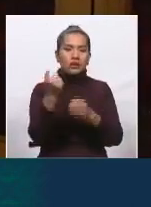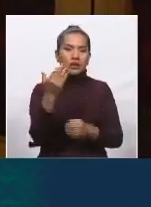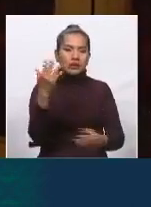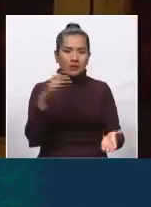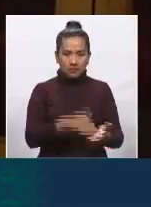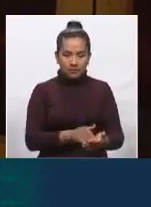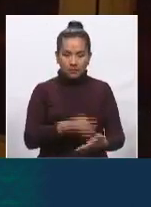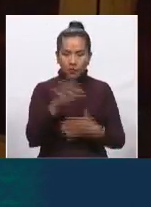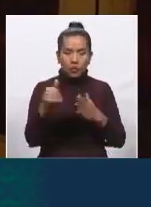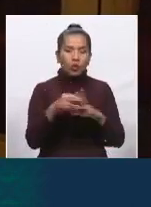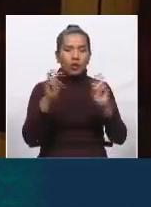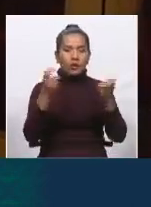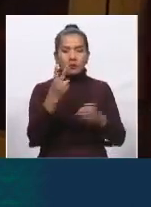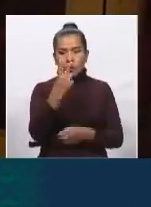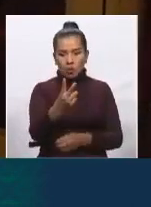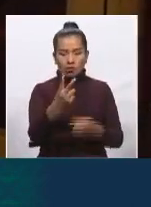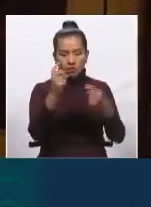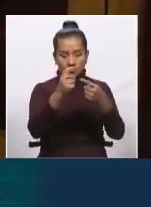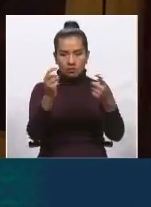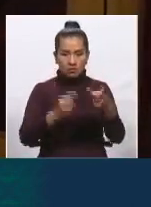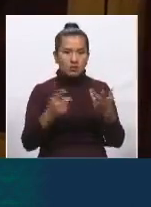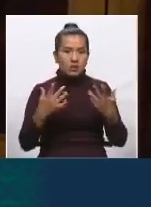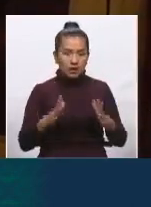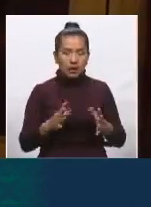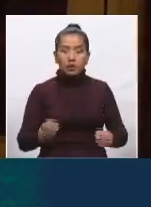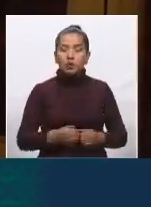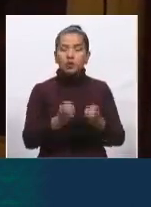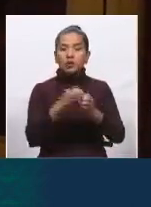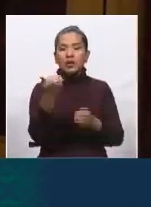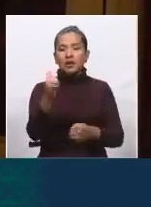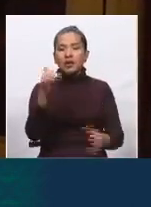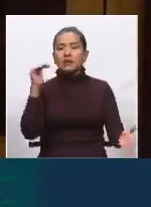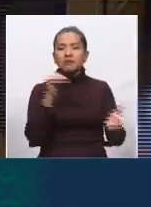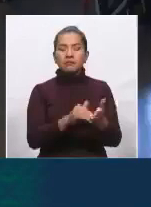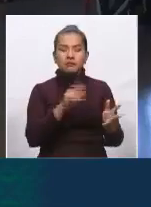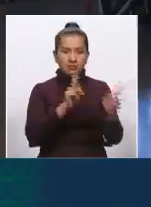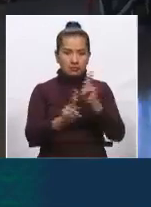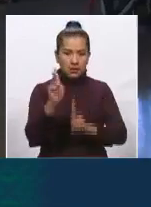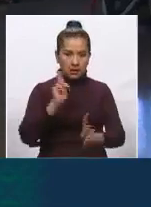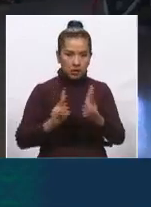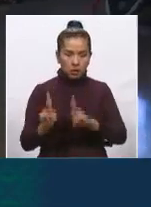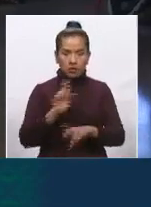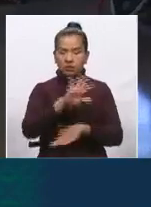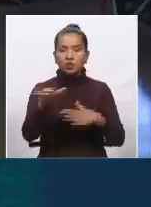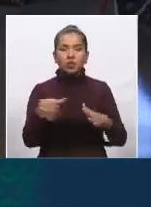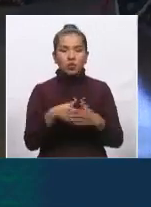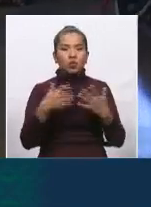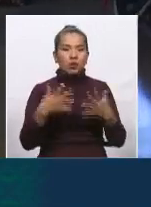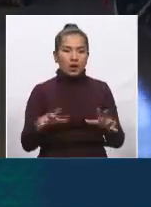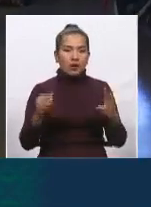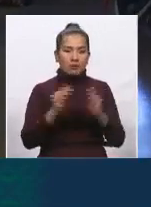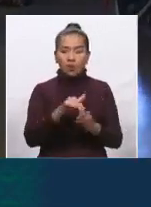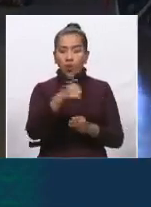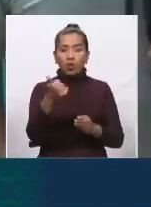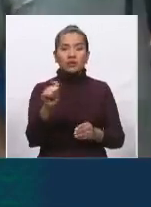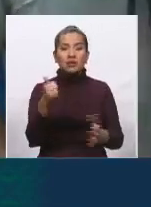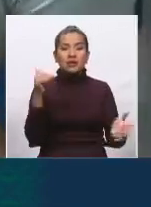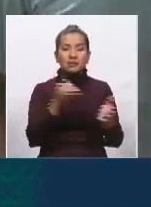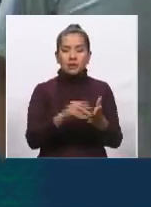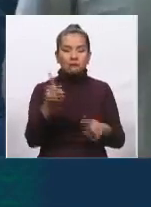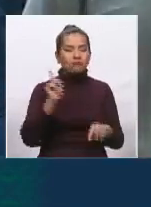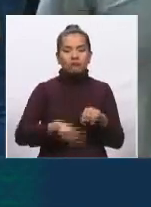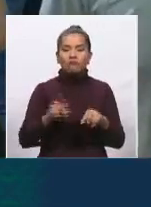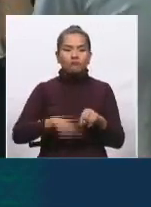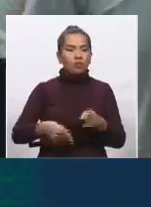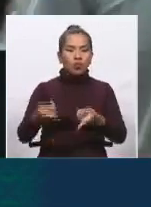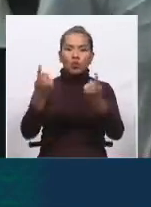casos que han ocurrido así. Entonces, son 10.000 personas que van, otras 10.000 que no van a poder volver, 10.000